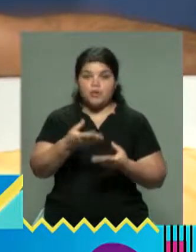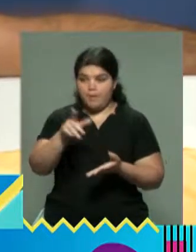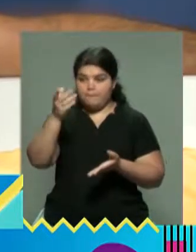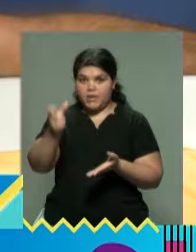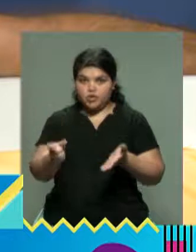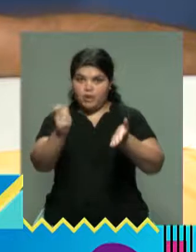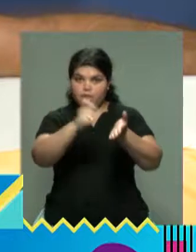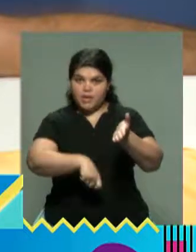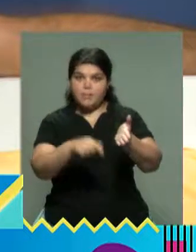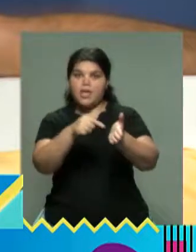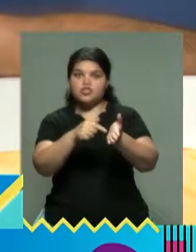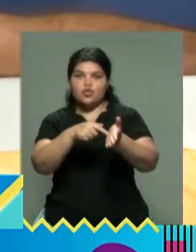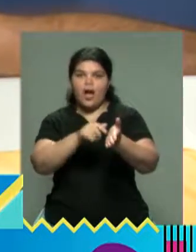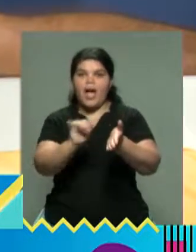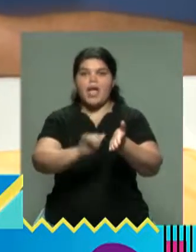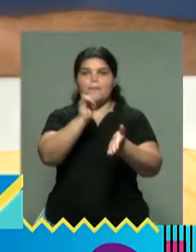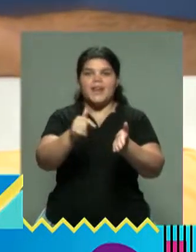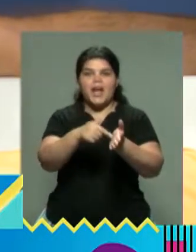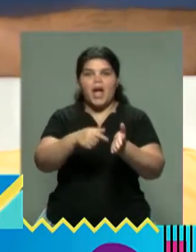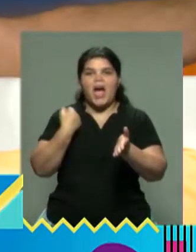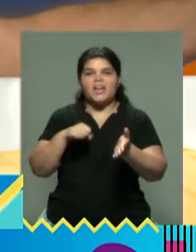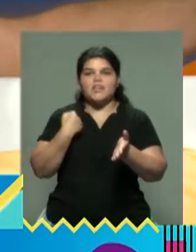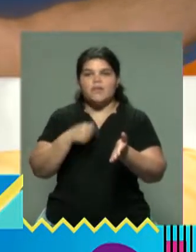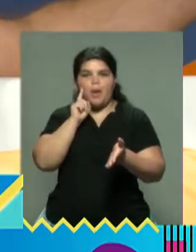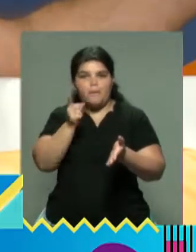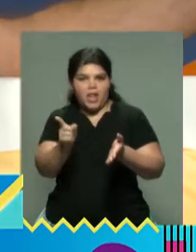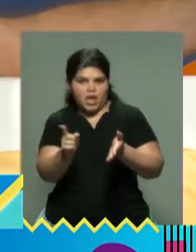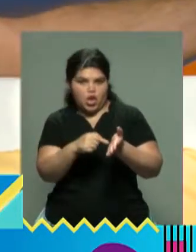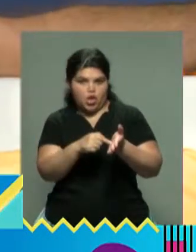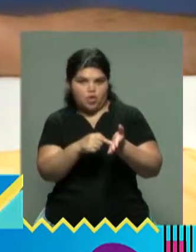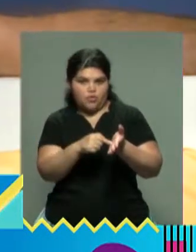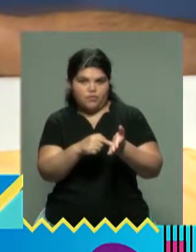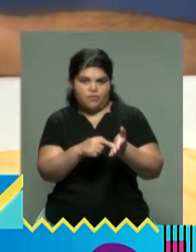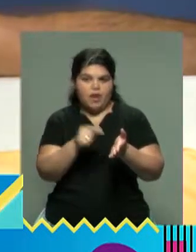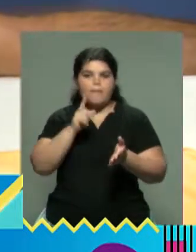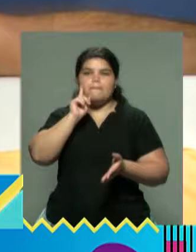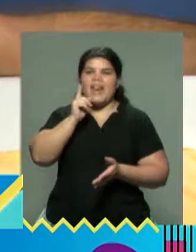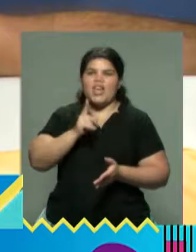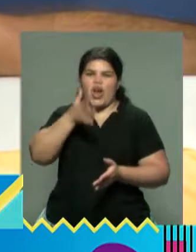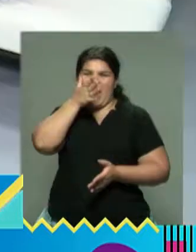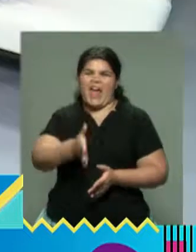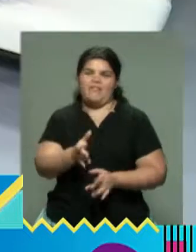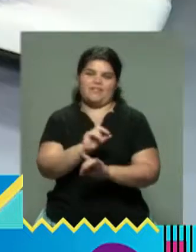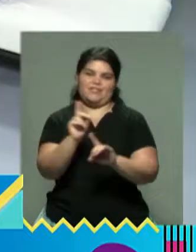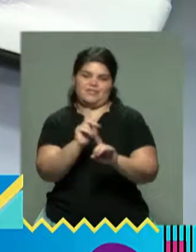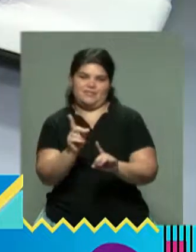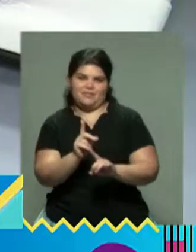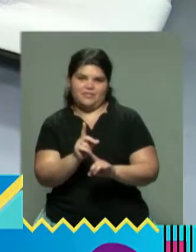está haciendo una actividad de riesgo. O sea, si bien no lo pongamos como que es un alto riesgo ya hoy en día, en el caso hablo de lo que conozco